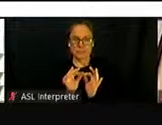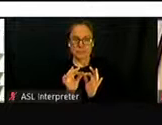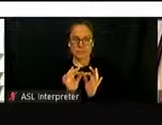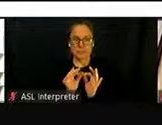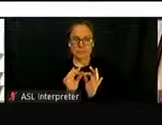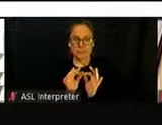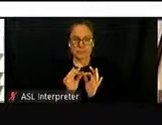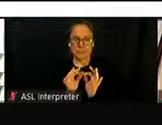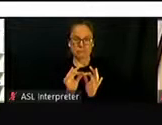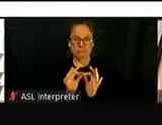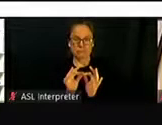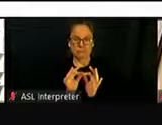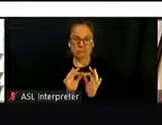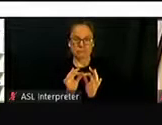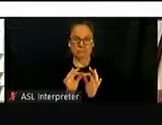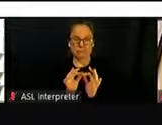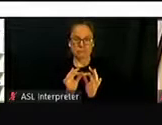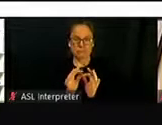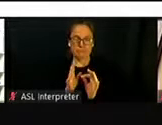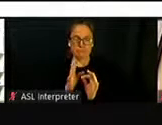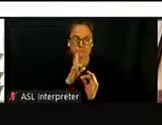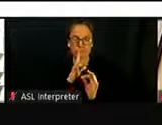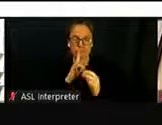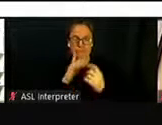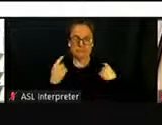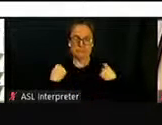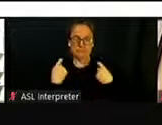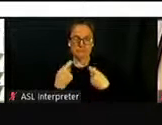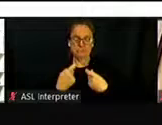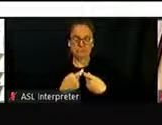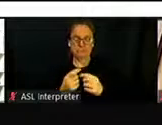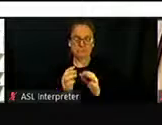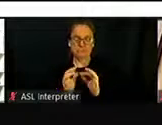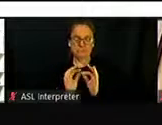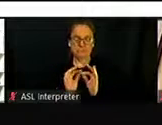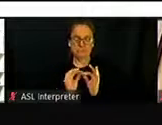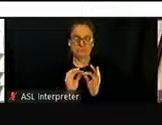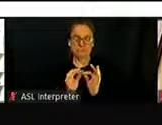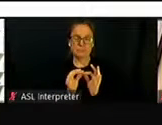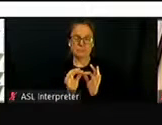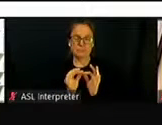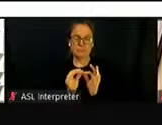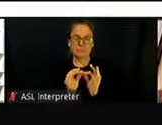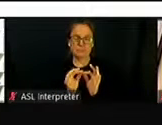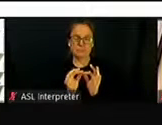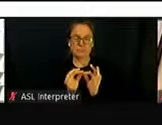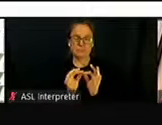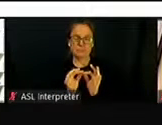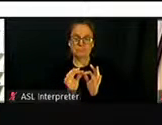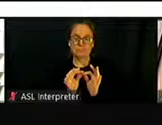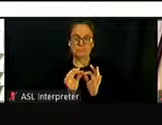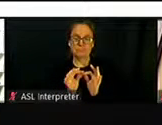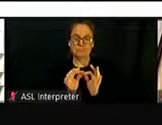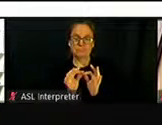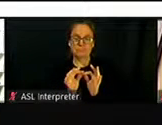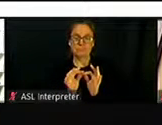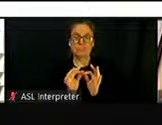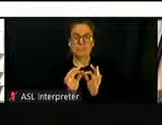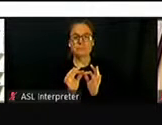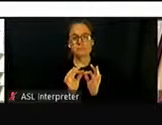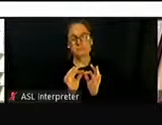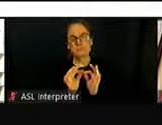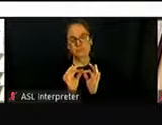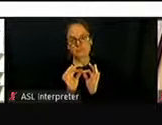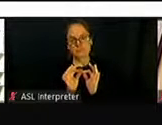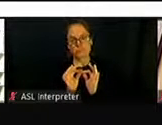y las personas interesadas tendrán la oportunidad de hacer una declaración de hasta 2 minutos en voz alta. Si